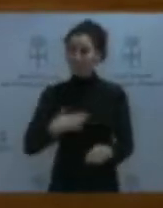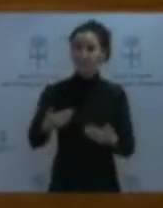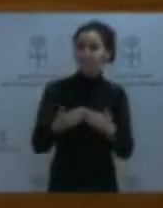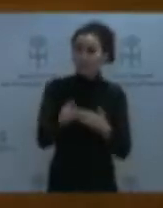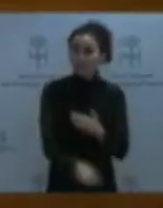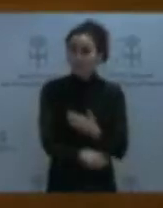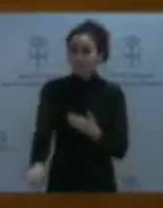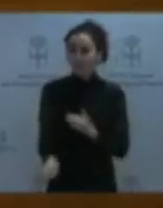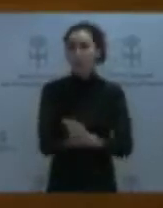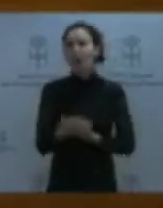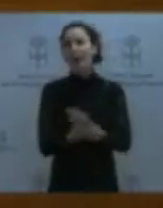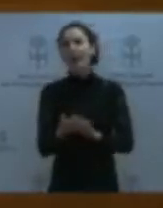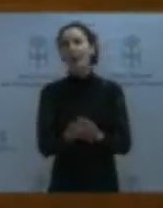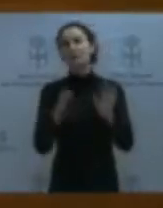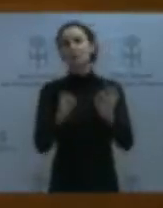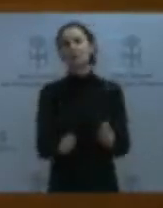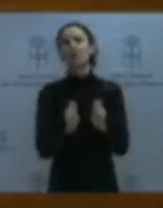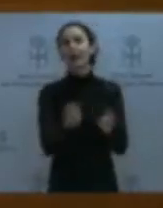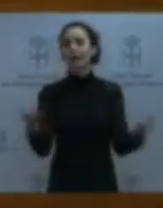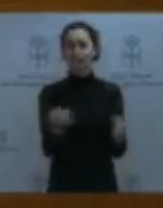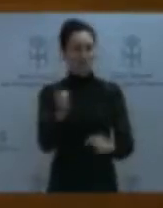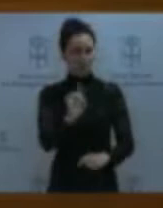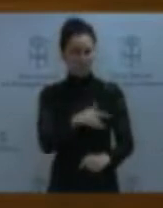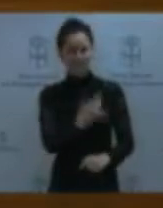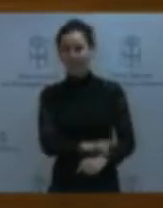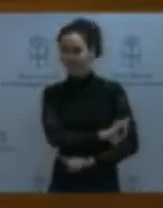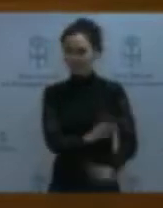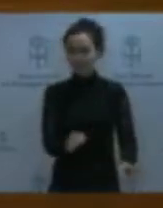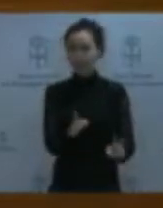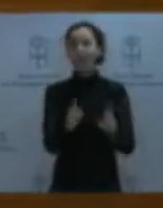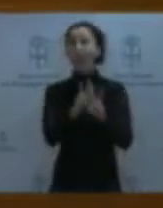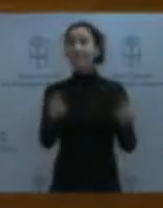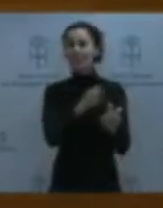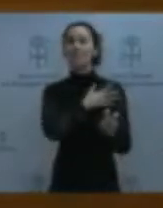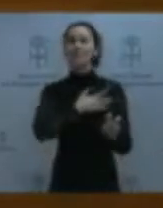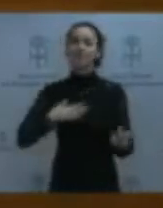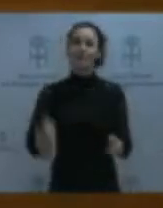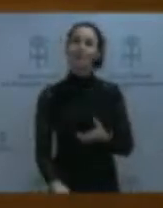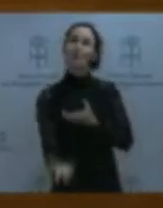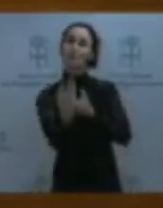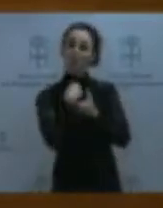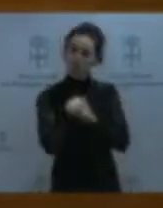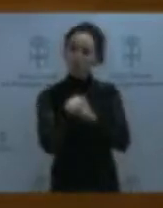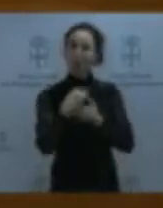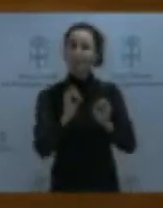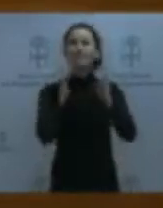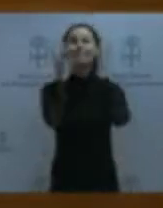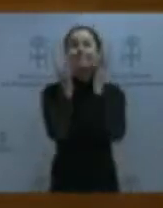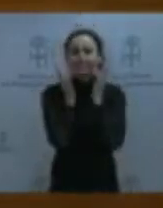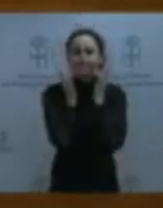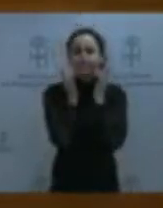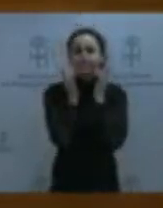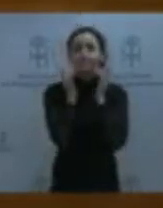estoy hablando simplemente de qué cesiones está dispuesto a hacer, sino de qué cuestiones está dispuesto a incorporar tal cual.